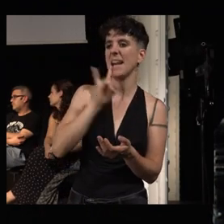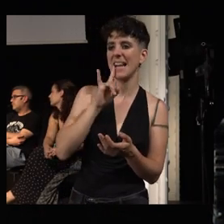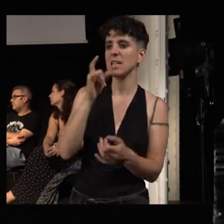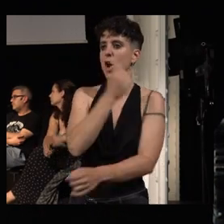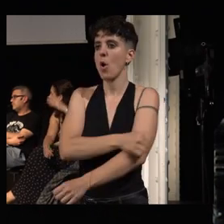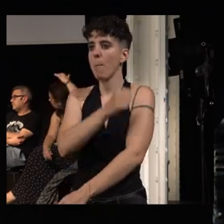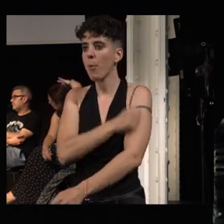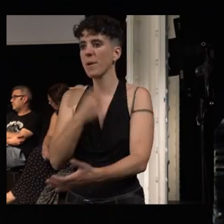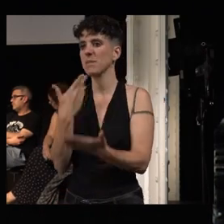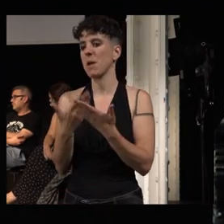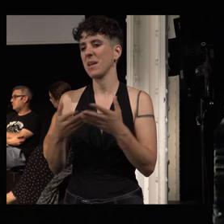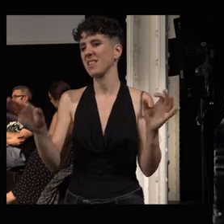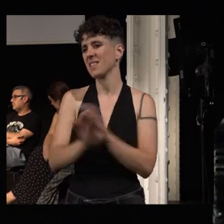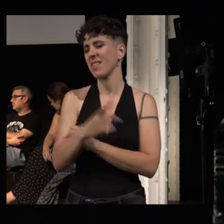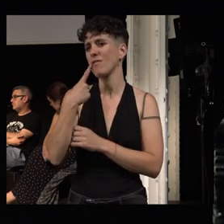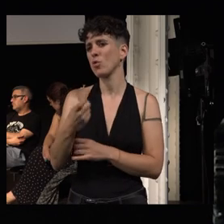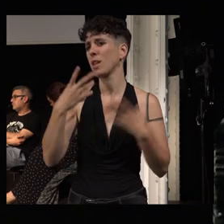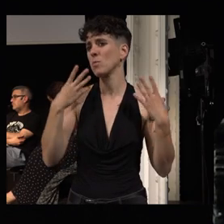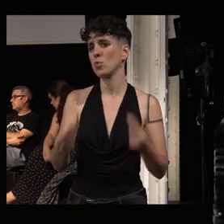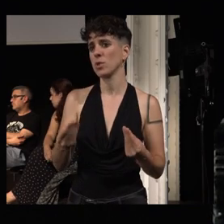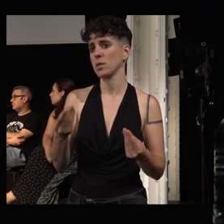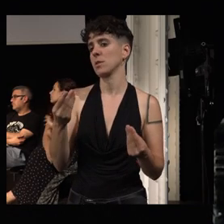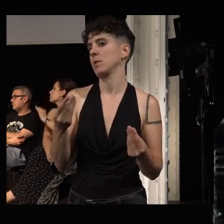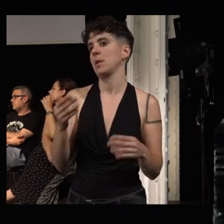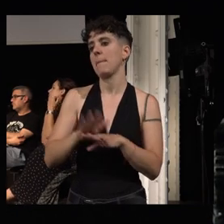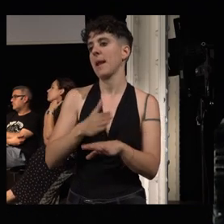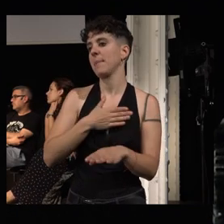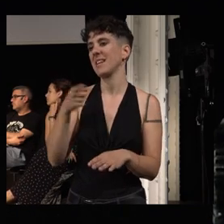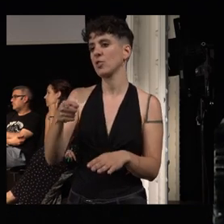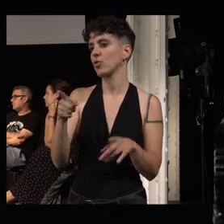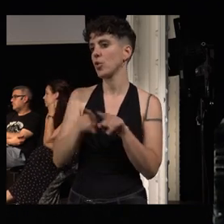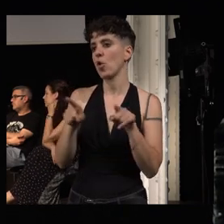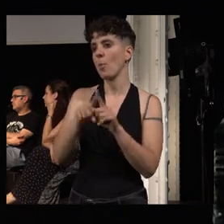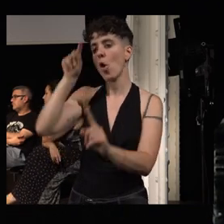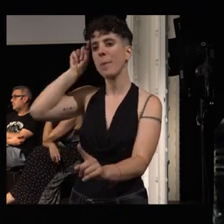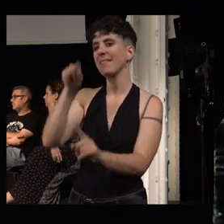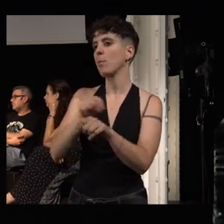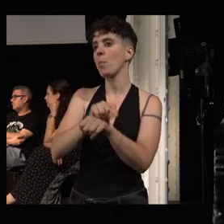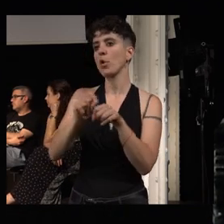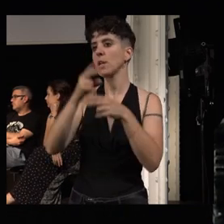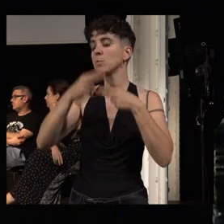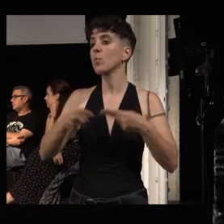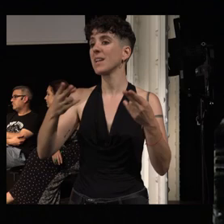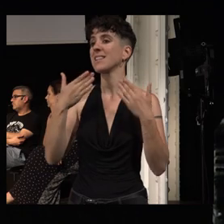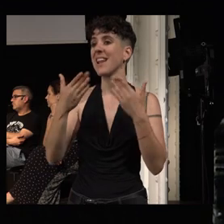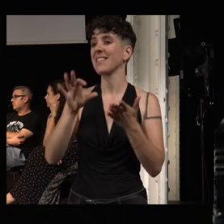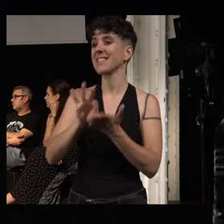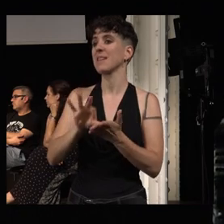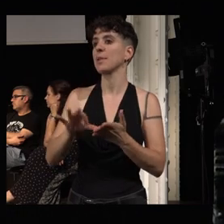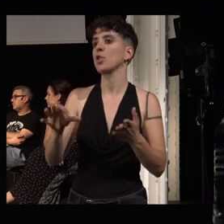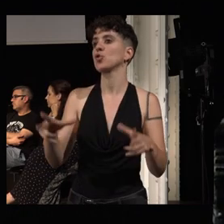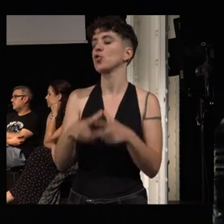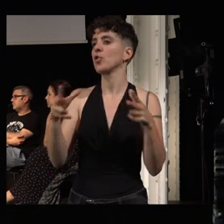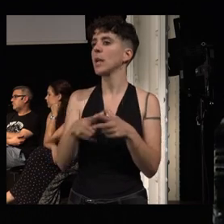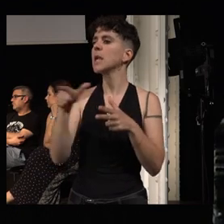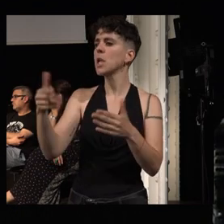muchas dificultades, y para mí estos son un objeto claro de intervención de las políticas públicas, a través de los servicios sociales, que allí sí que tienen